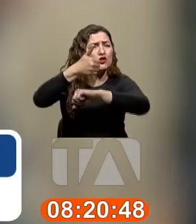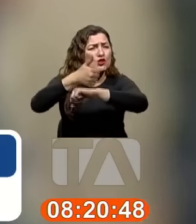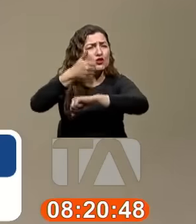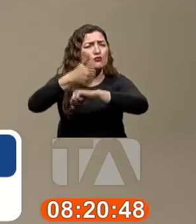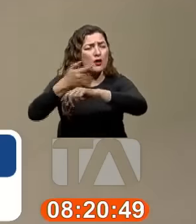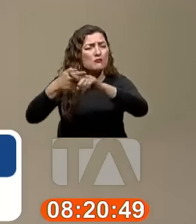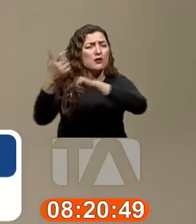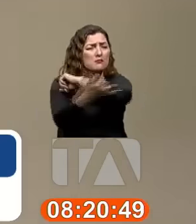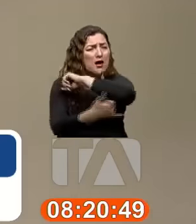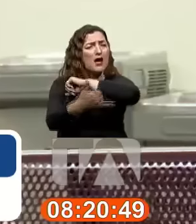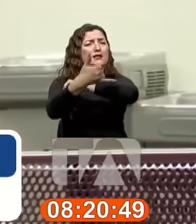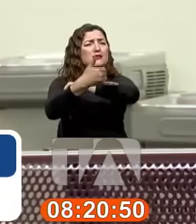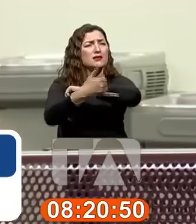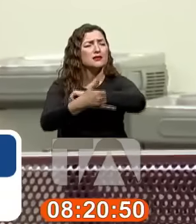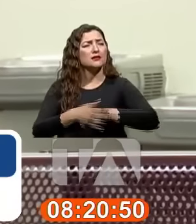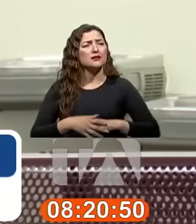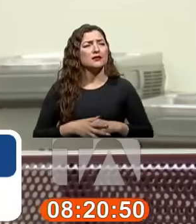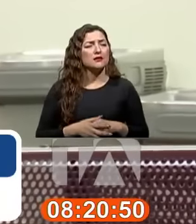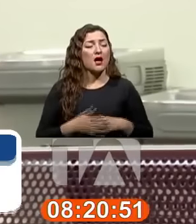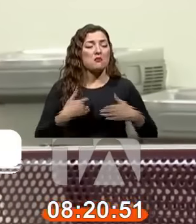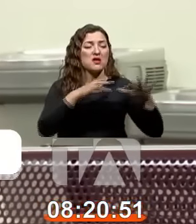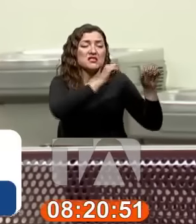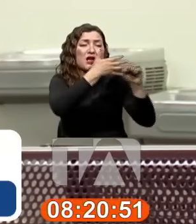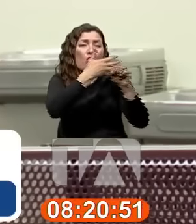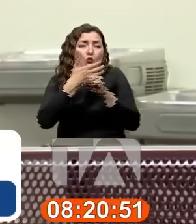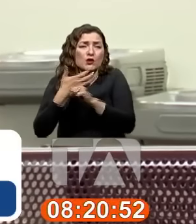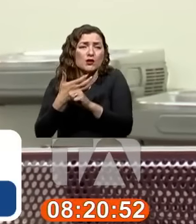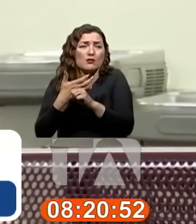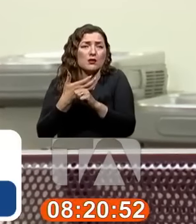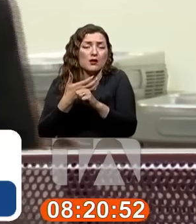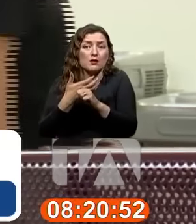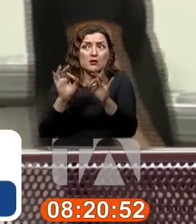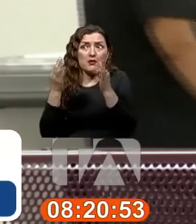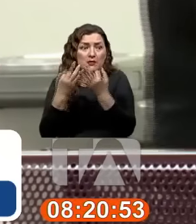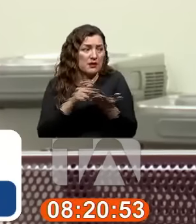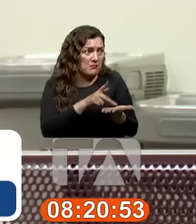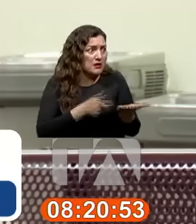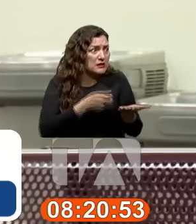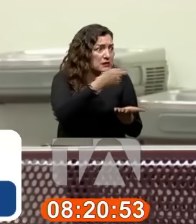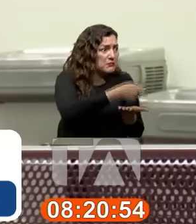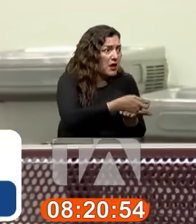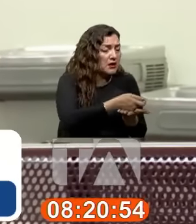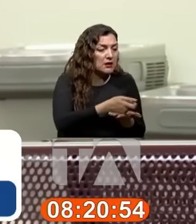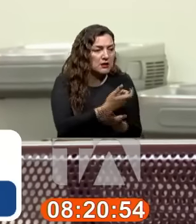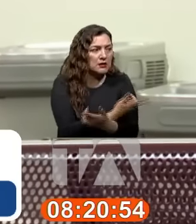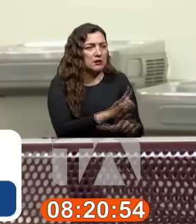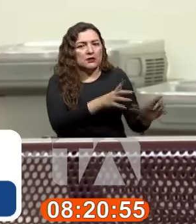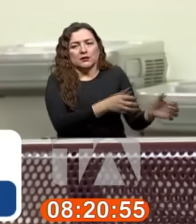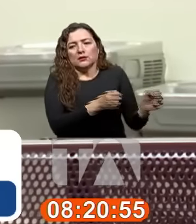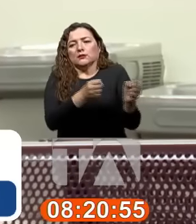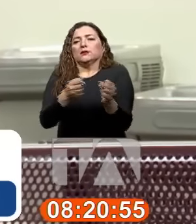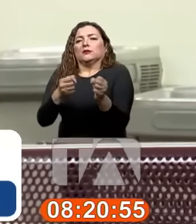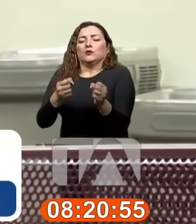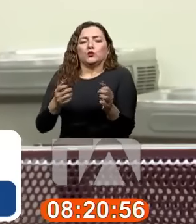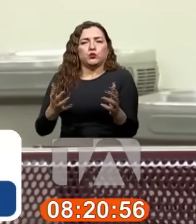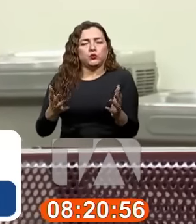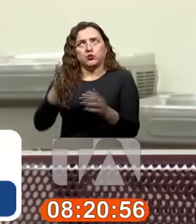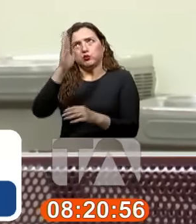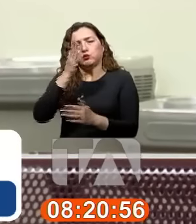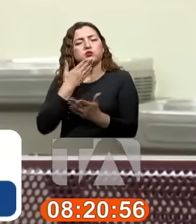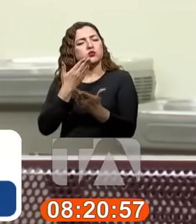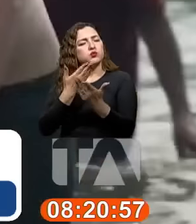de los países de tránsito. Estuvieron secuestrados, pero gracias a Dios las familiares pagaron y los soltaron. Son presa fácil, pues, para que las bandas criminales ya